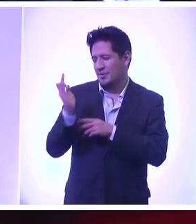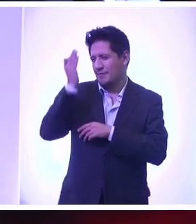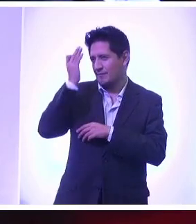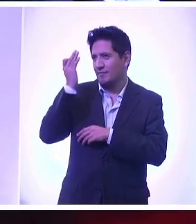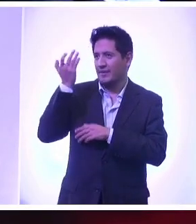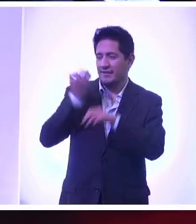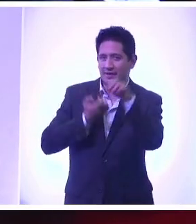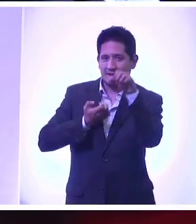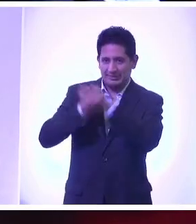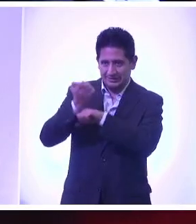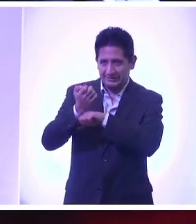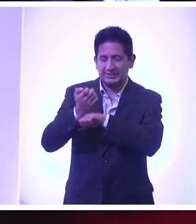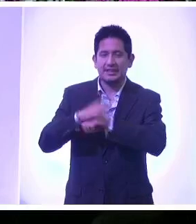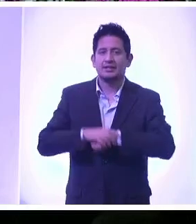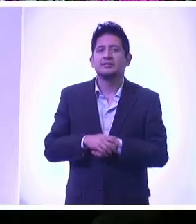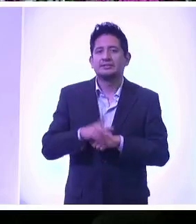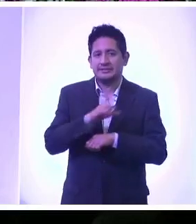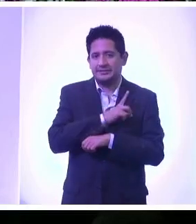Estatal